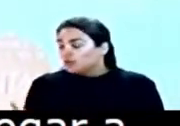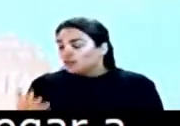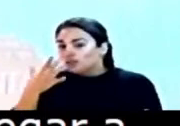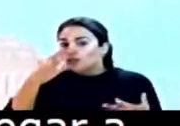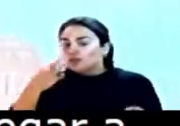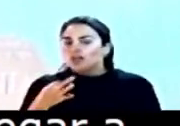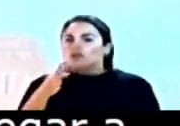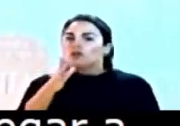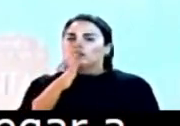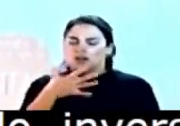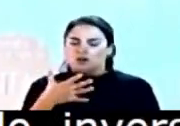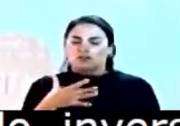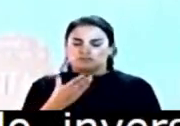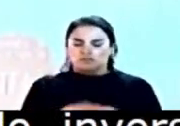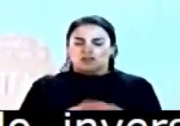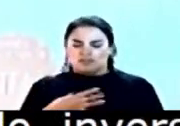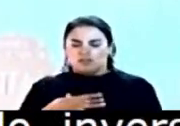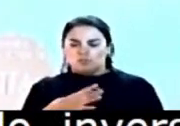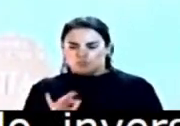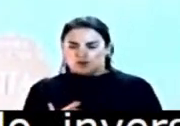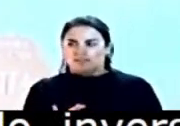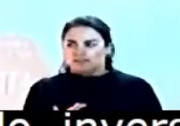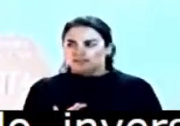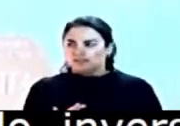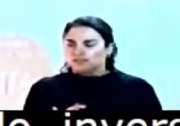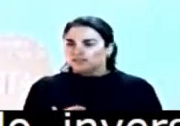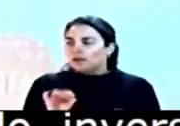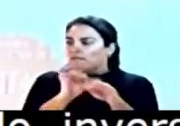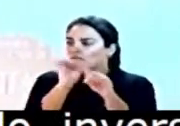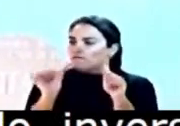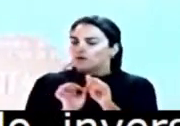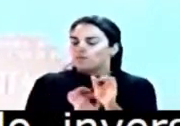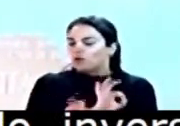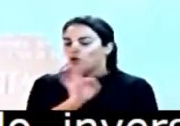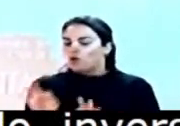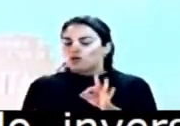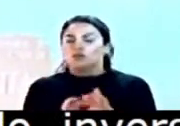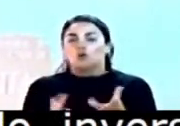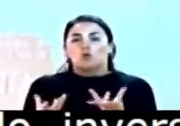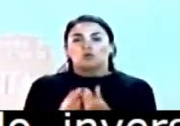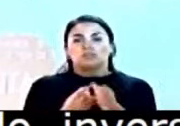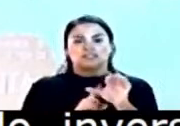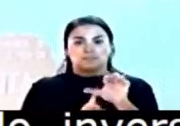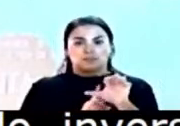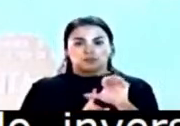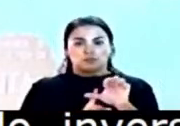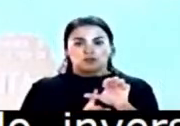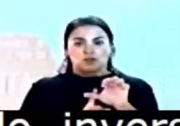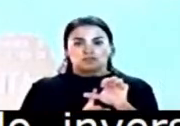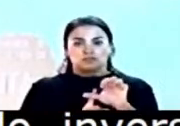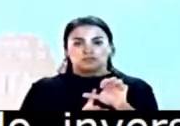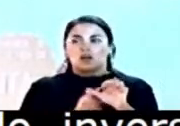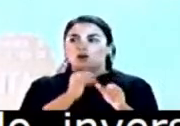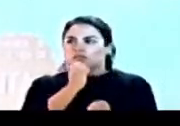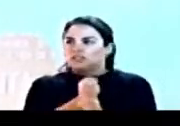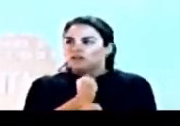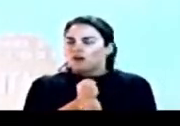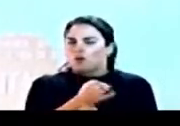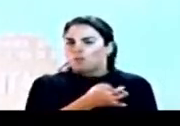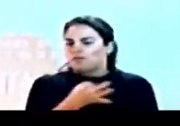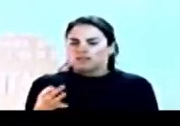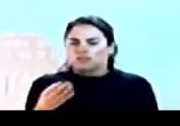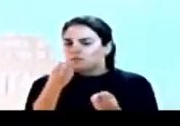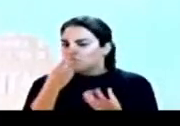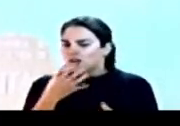estamos en disposición de que de manera coordinada la Junta de Extremadura haga una magnífica labor